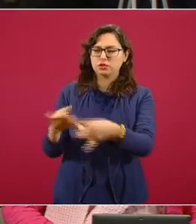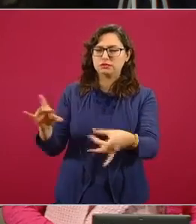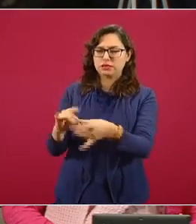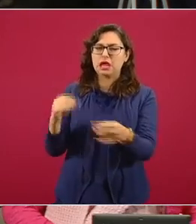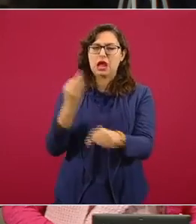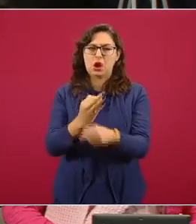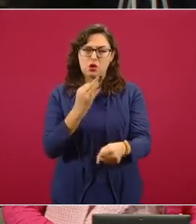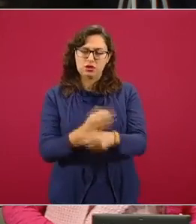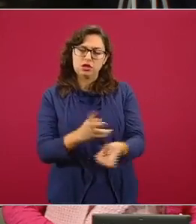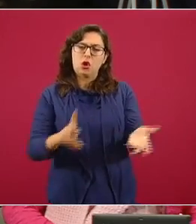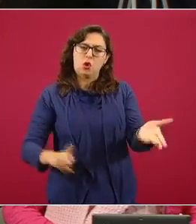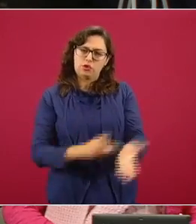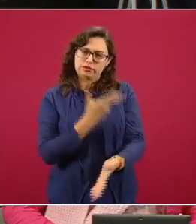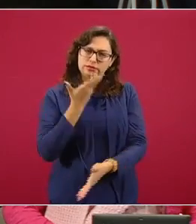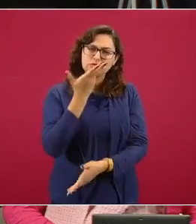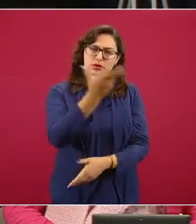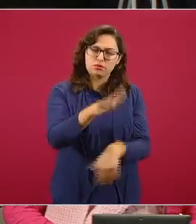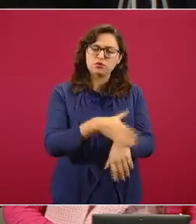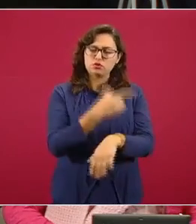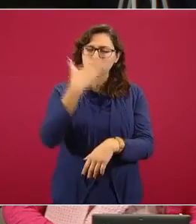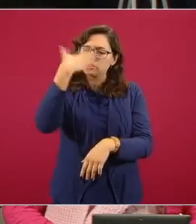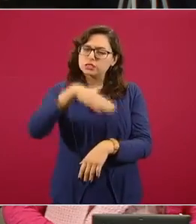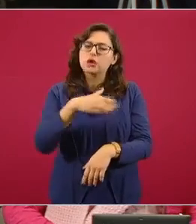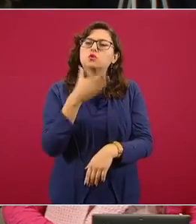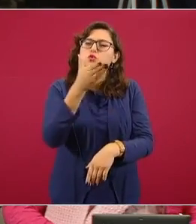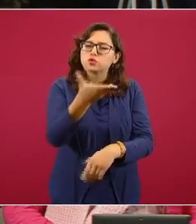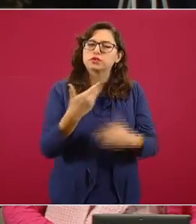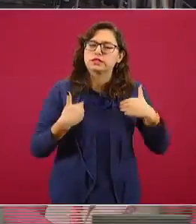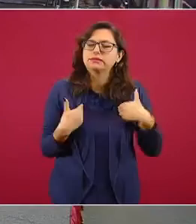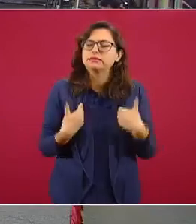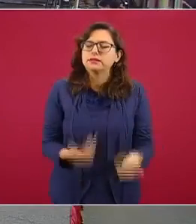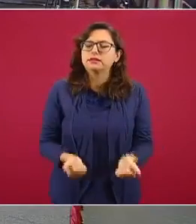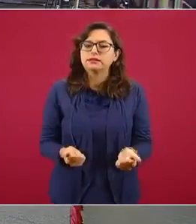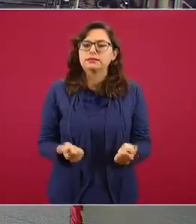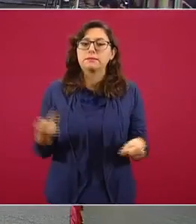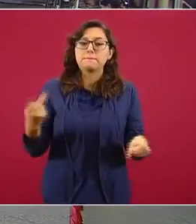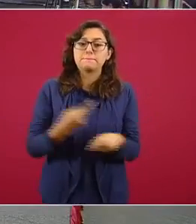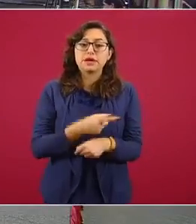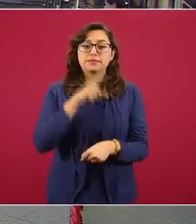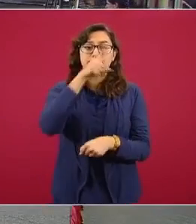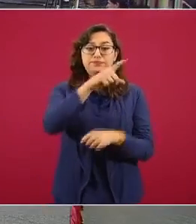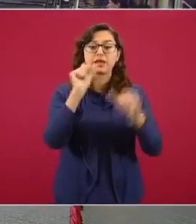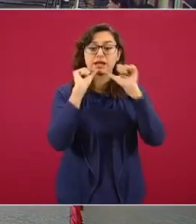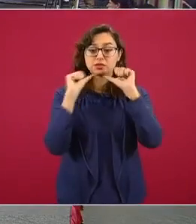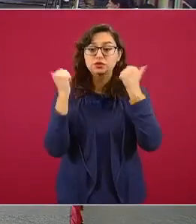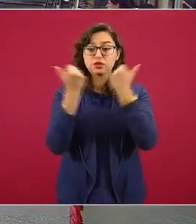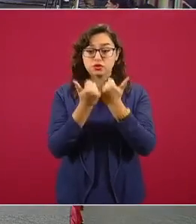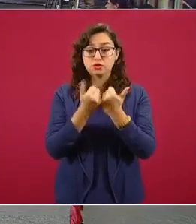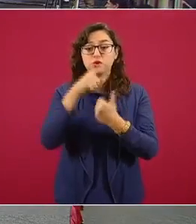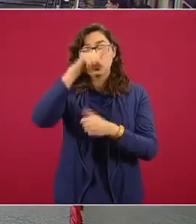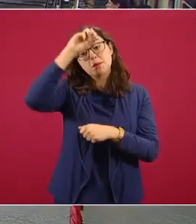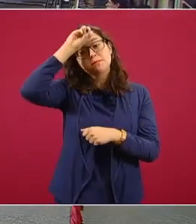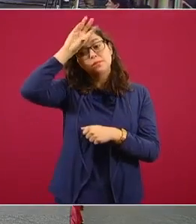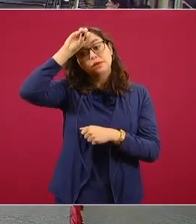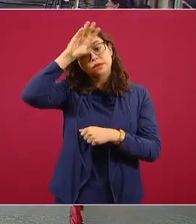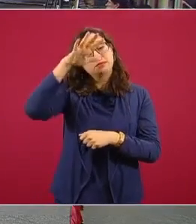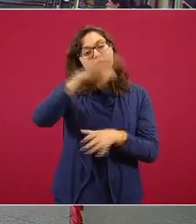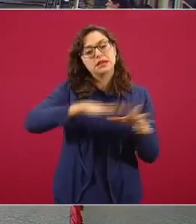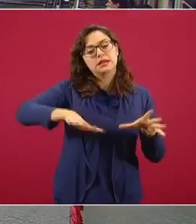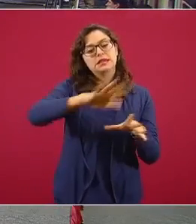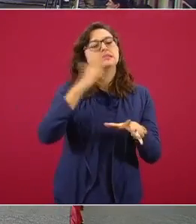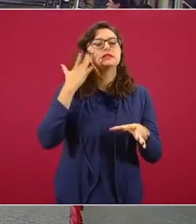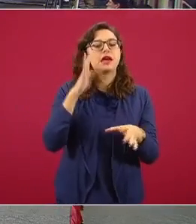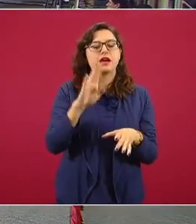plantear a usted por la sensibilidad que tiene. La Asociación de Carboneros de Antracita, de ahí de San Felipe de